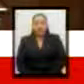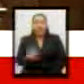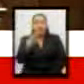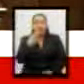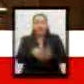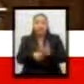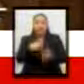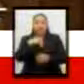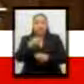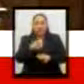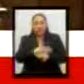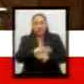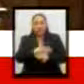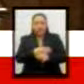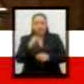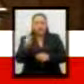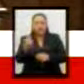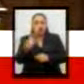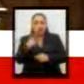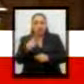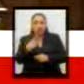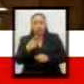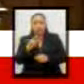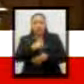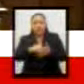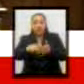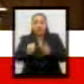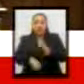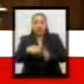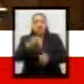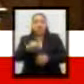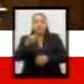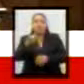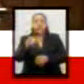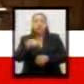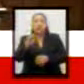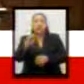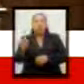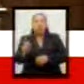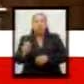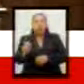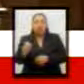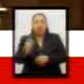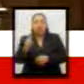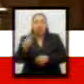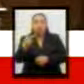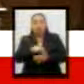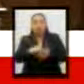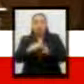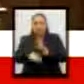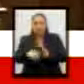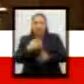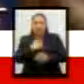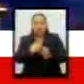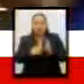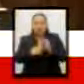que he mencionado. La primera la firmó Juan Muñoz y la segunda la firmé yo. Lo que